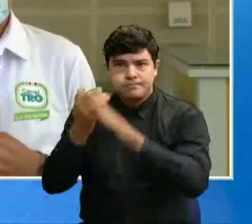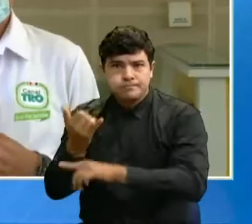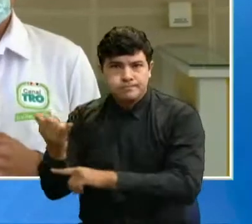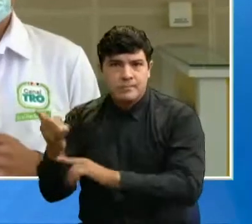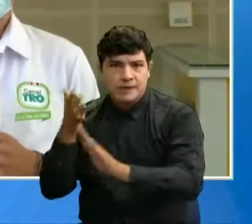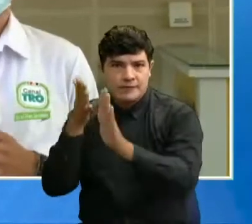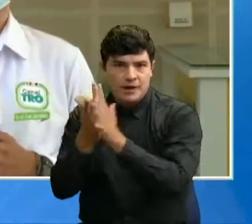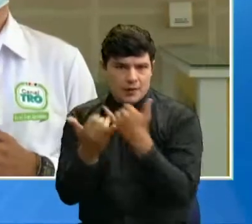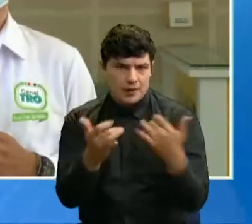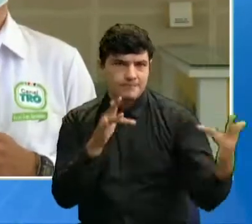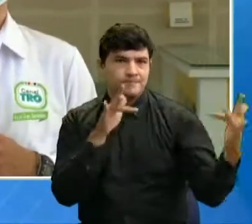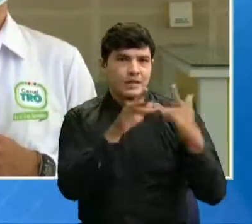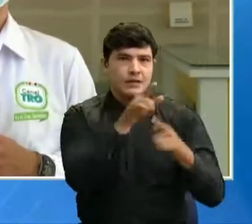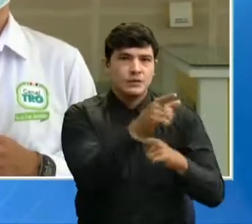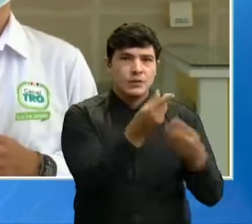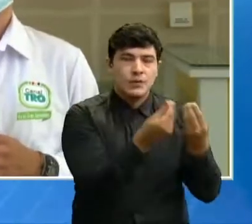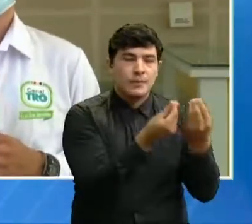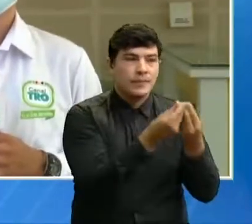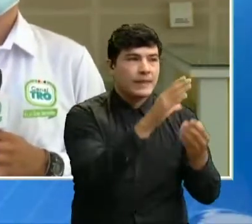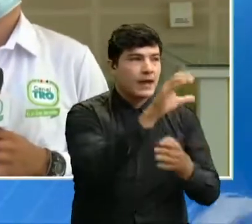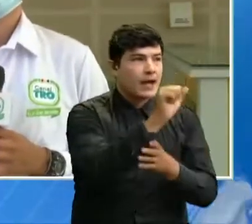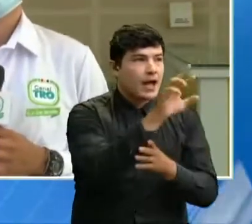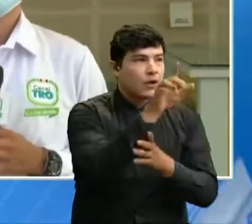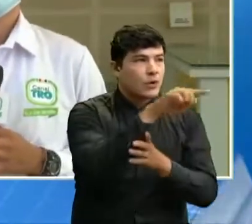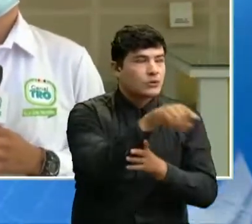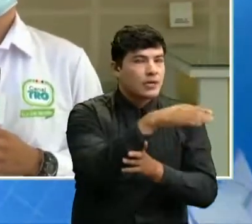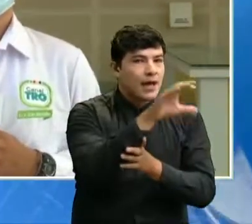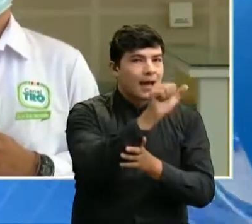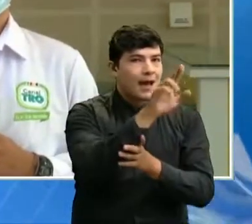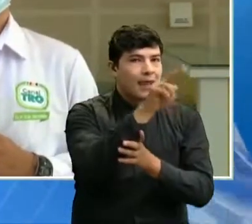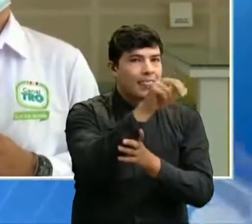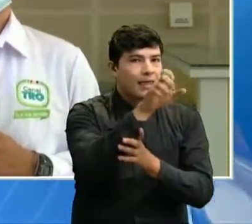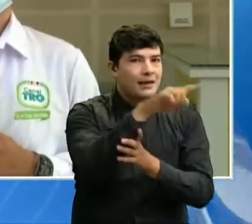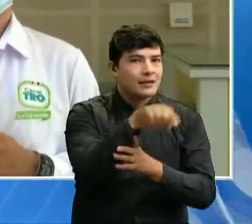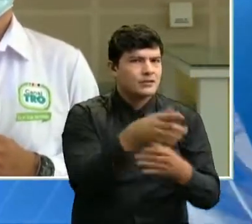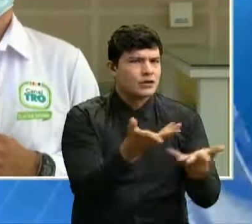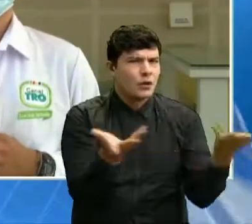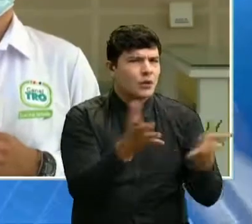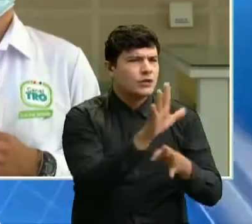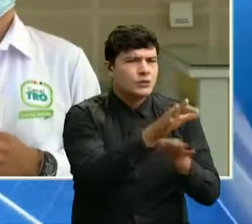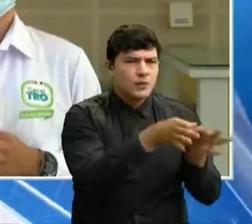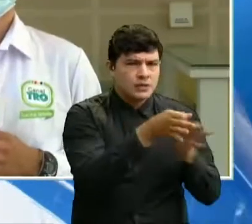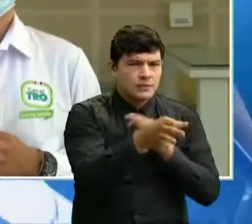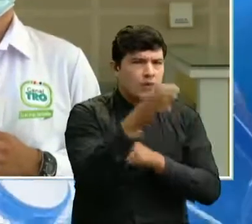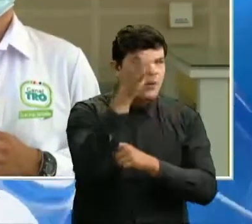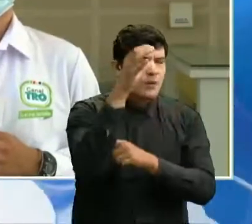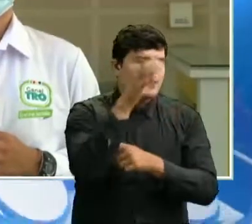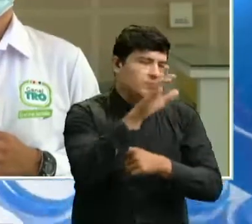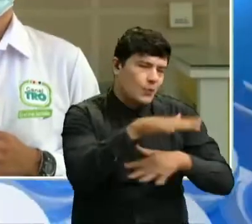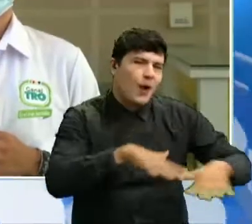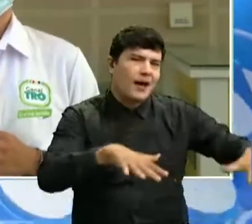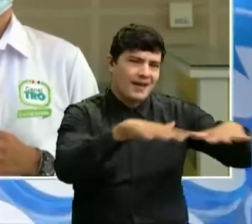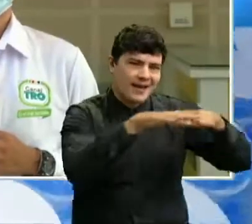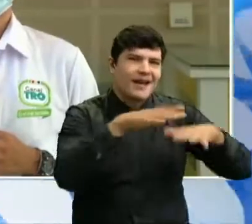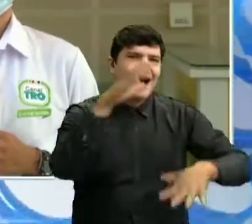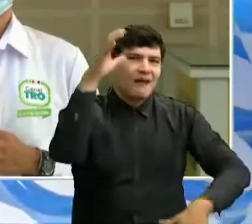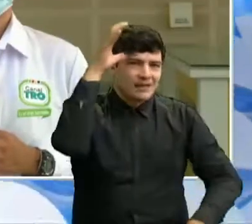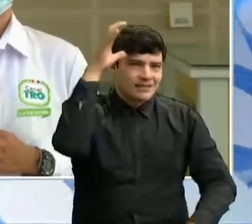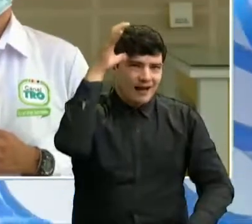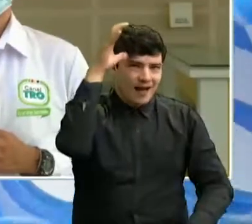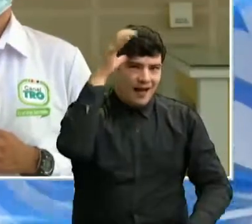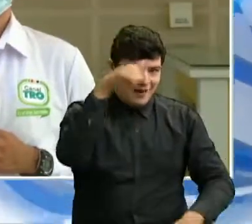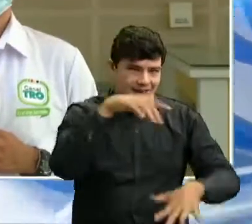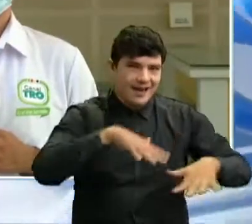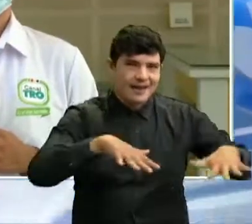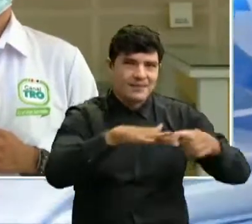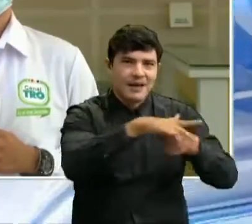Ahora establecemos contacto con nuestro compañero Carlos Cárdenas, que se encuentra en el sector de cabecera en la capital santandereana. Carlos, muy